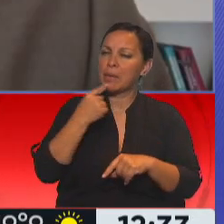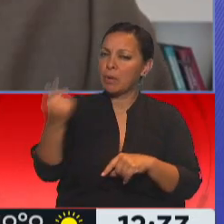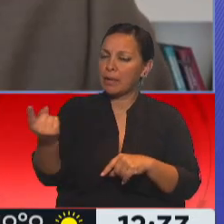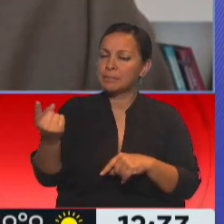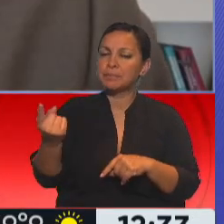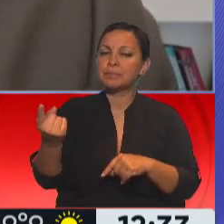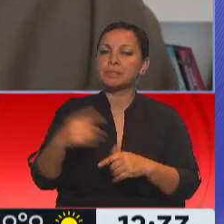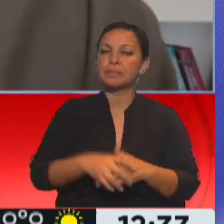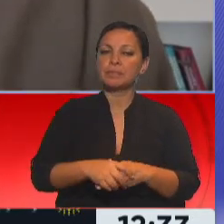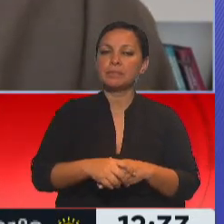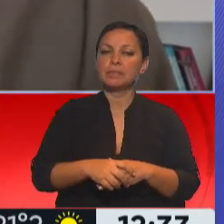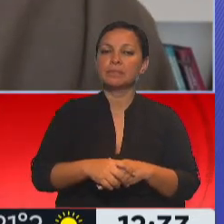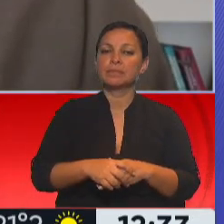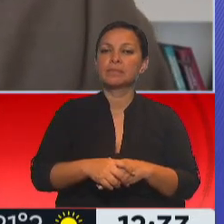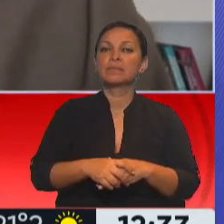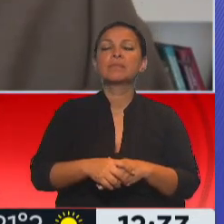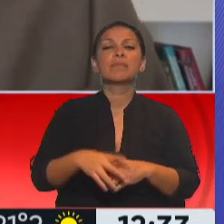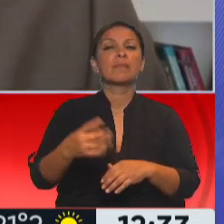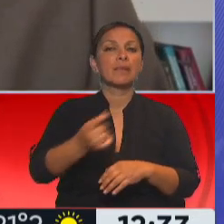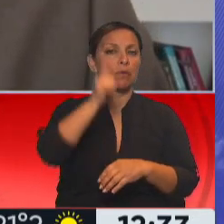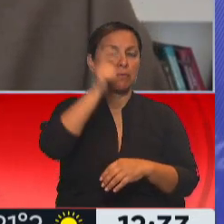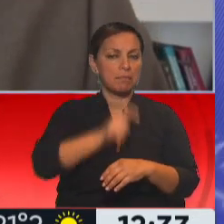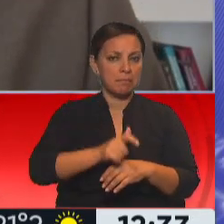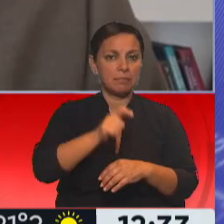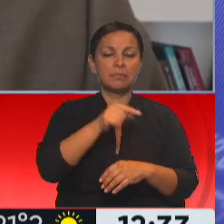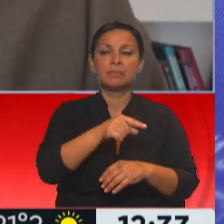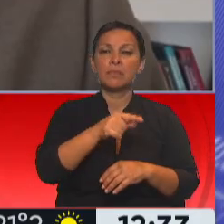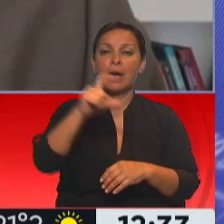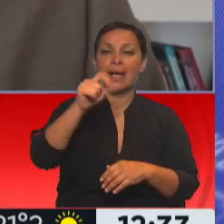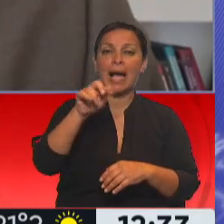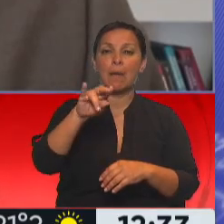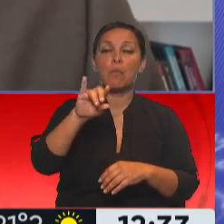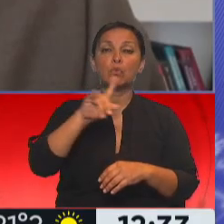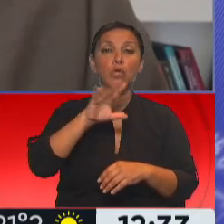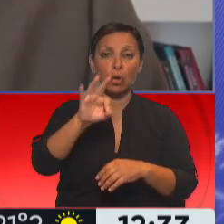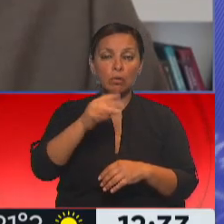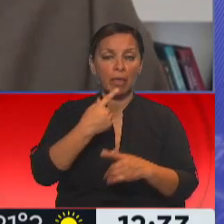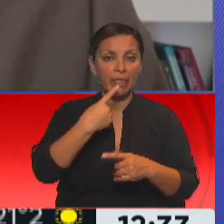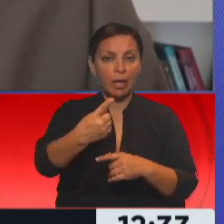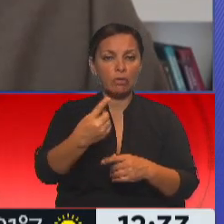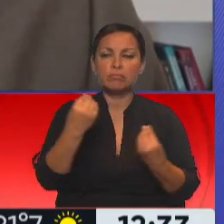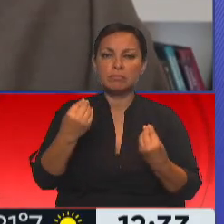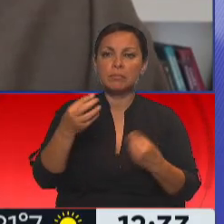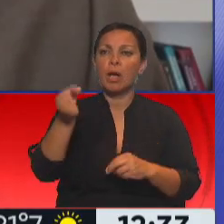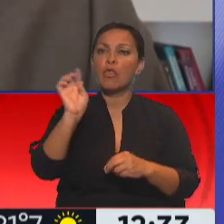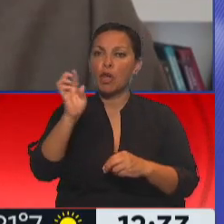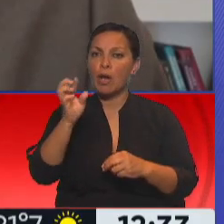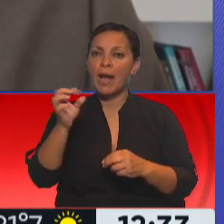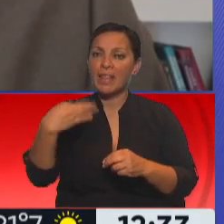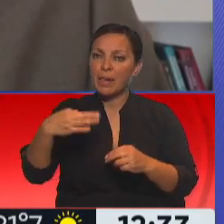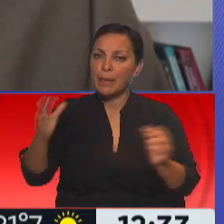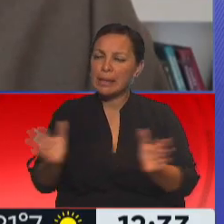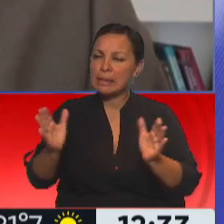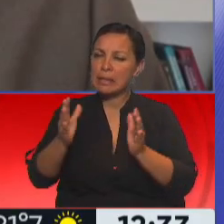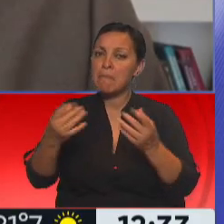anuncio que con cierto misterio dio a entender Caputo, que tiene que ver con fomentar el uso de dólares de una manera que